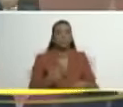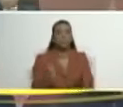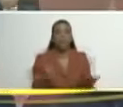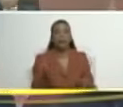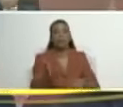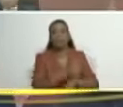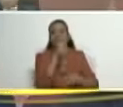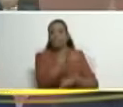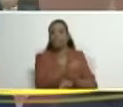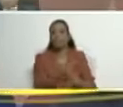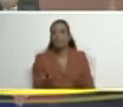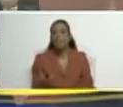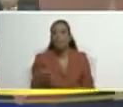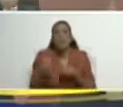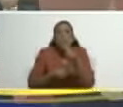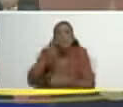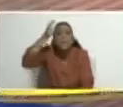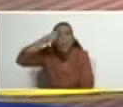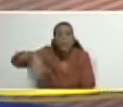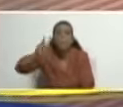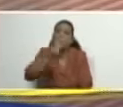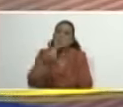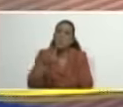¿Y qué va a hacer el pueblo de Venezuela?